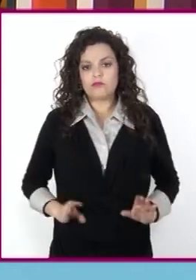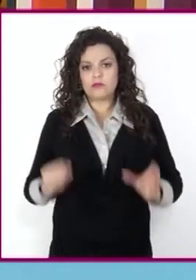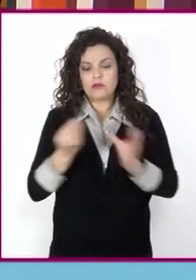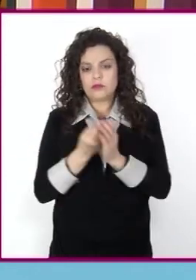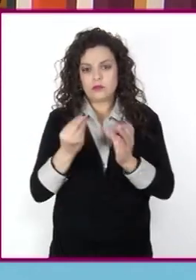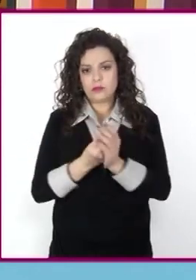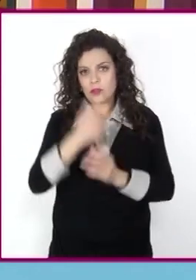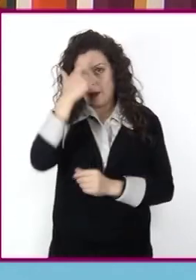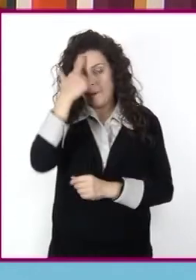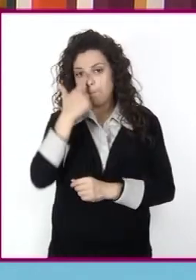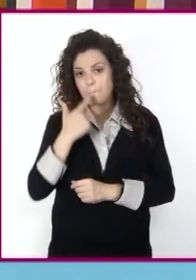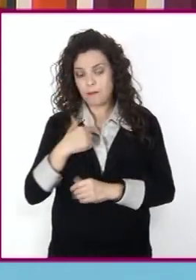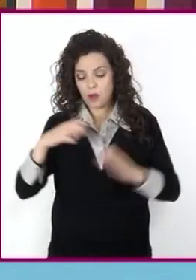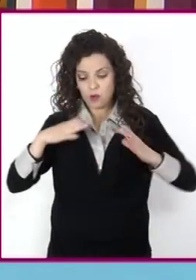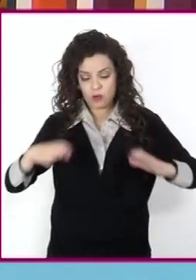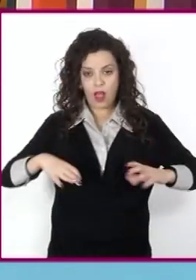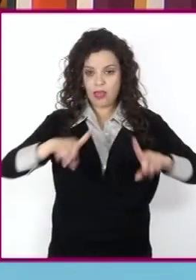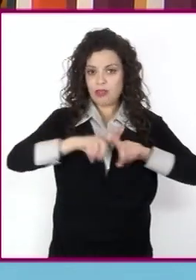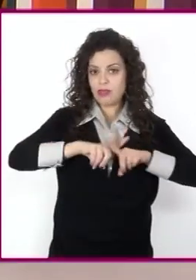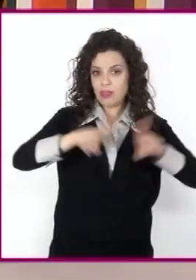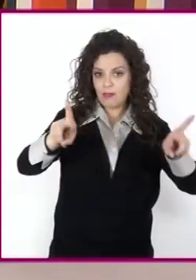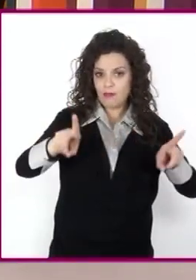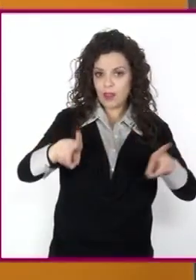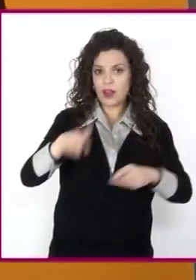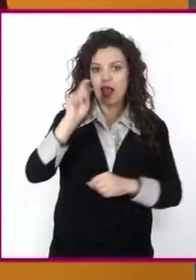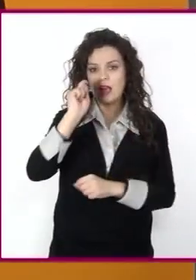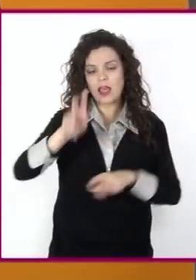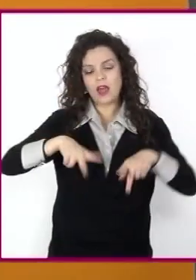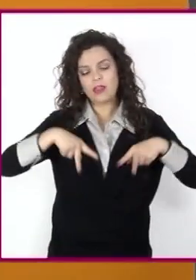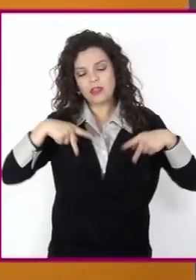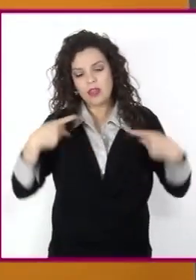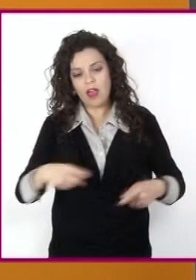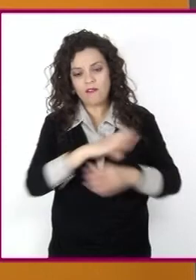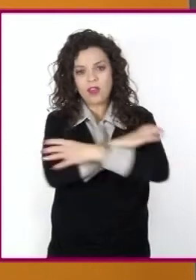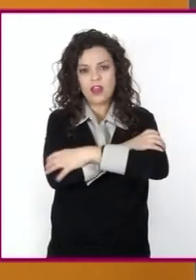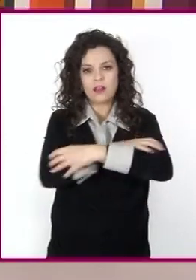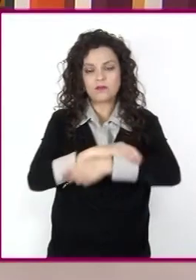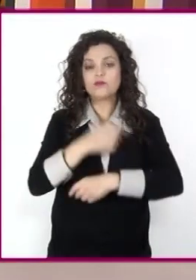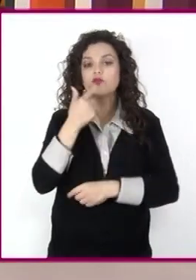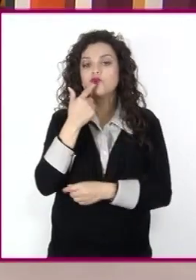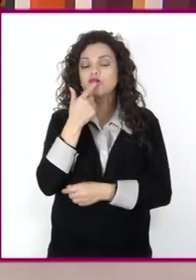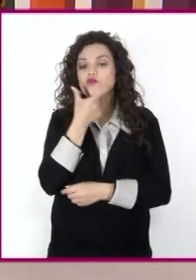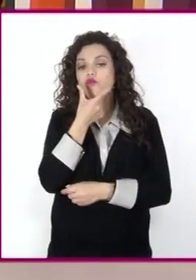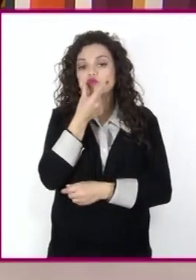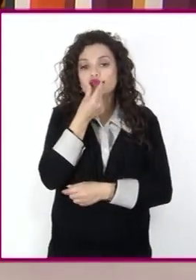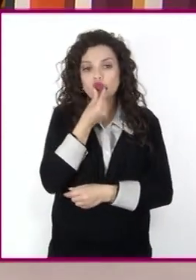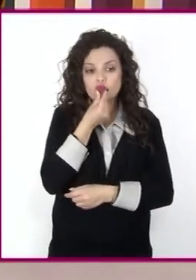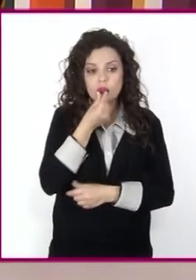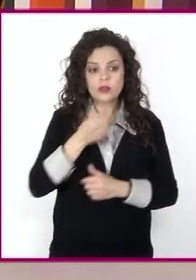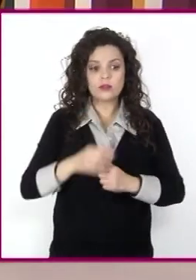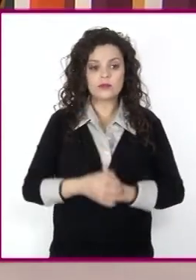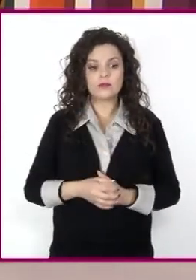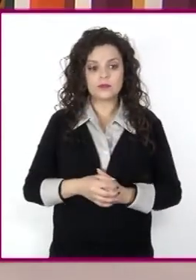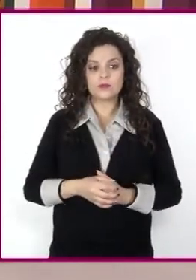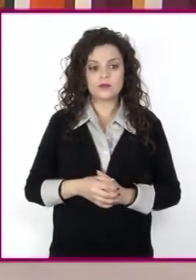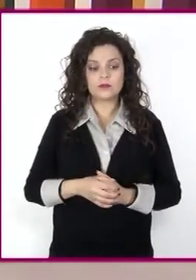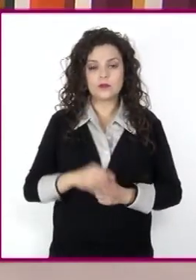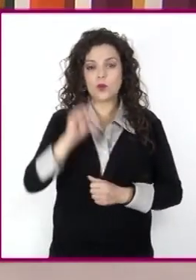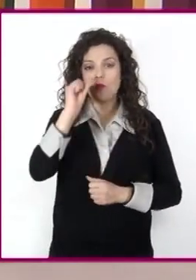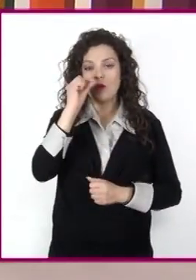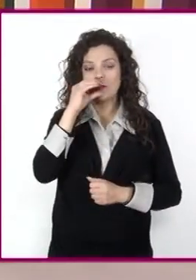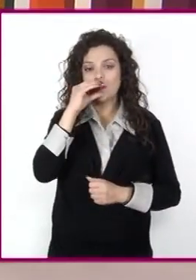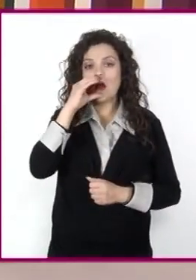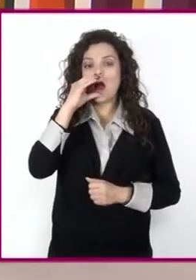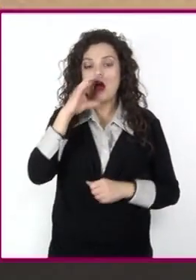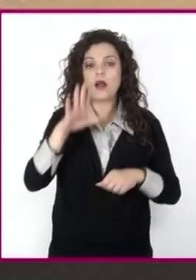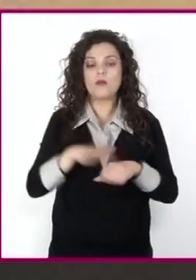físicas distintivas, que incluye débil tono muscular, boca pequeña, parcialmente abierta porque no